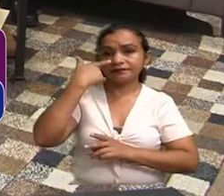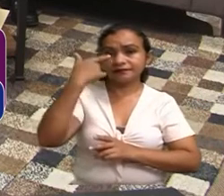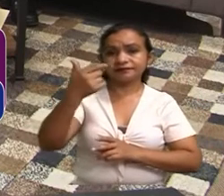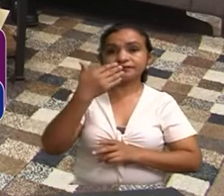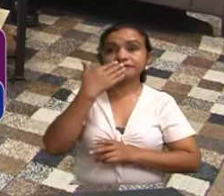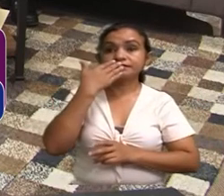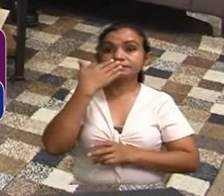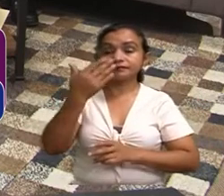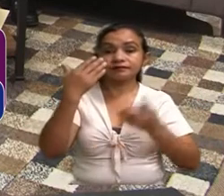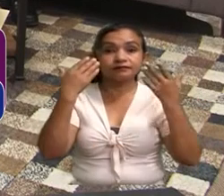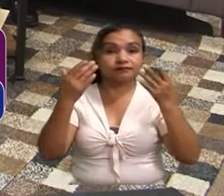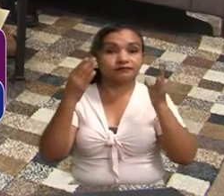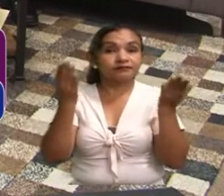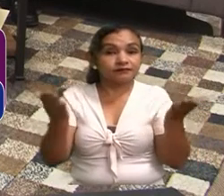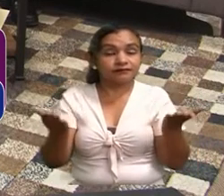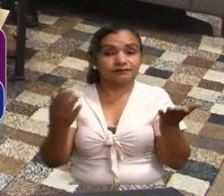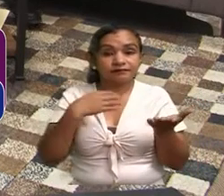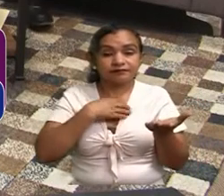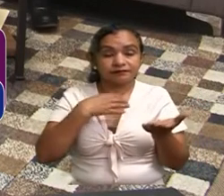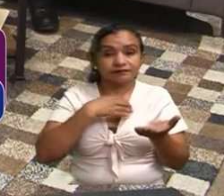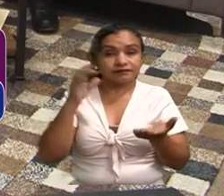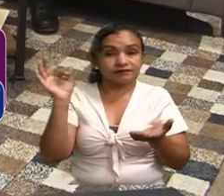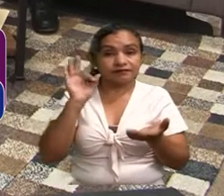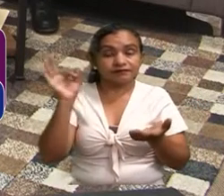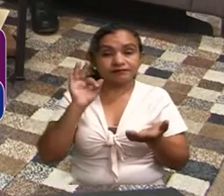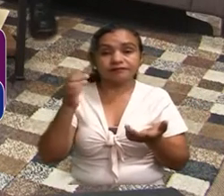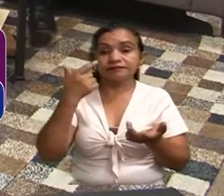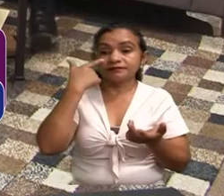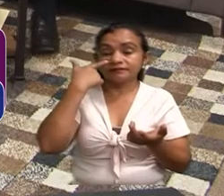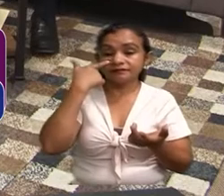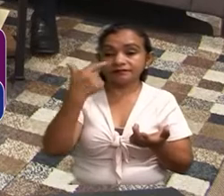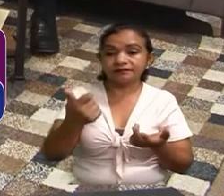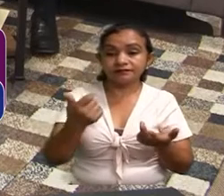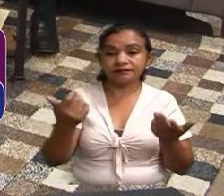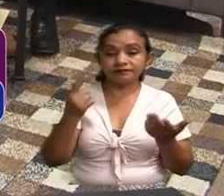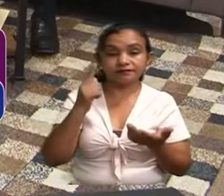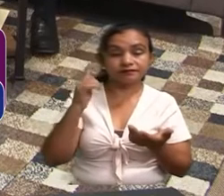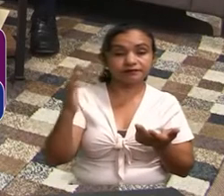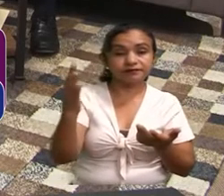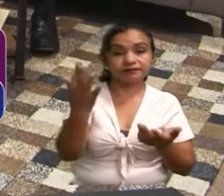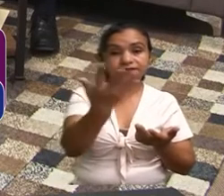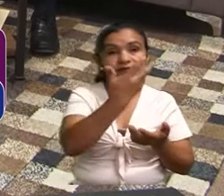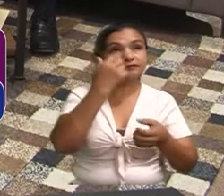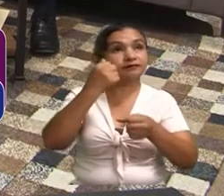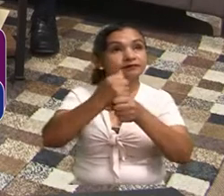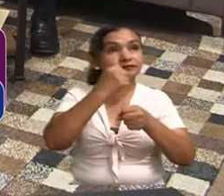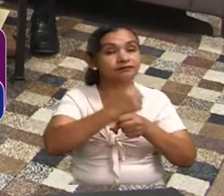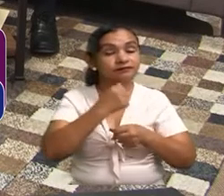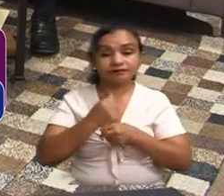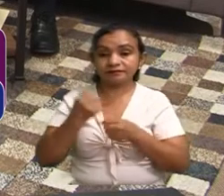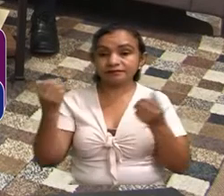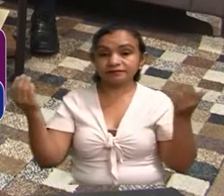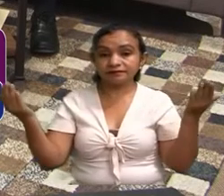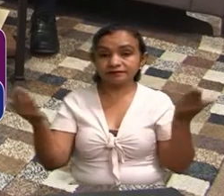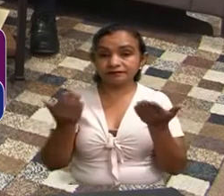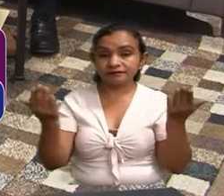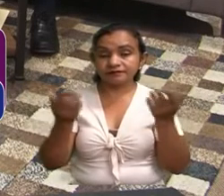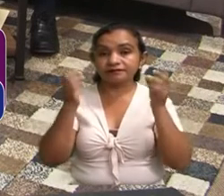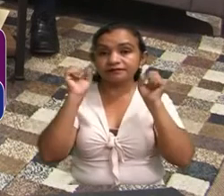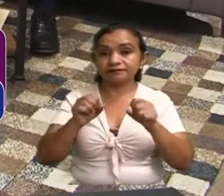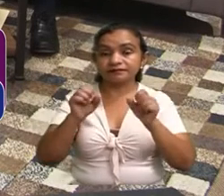cosas de una manera, a su manera, pues, pero hay un reconocimiento de toda esa cadena, cómo se logró